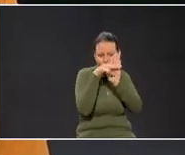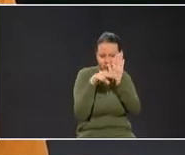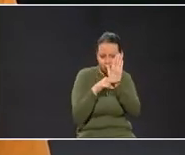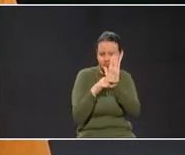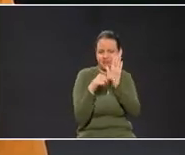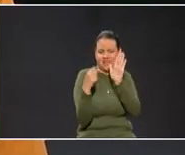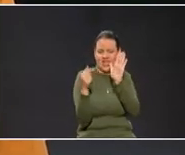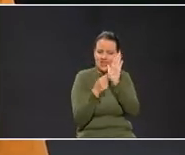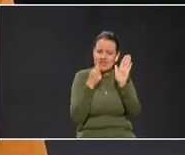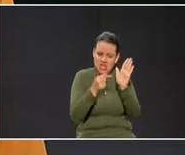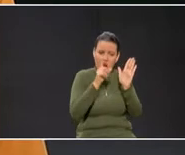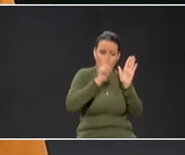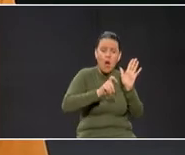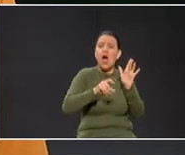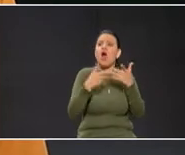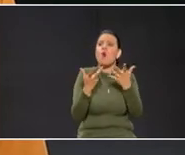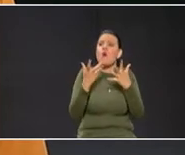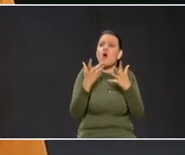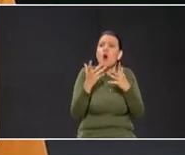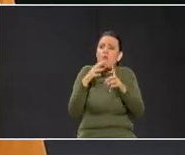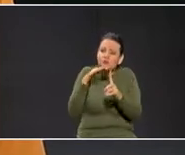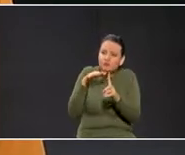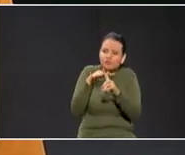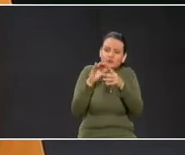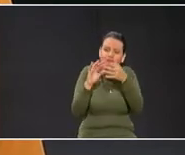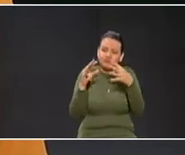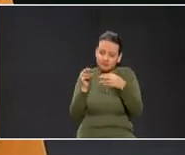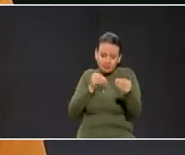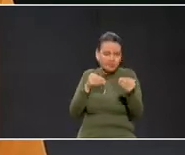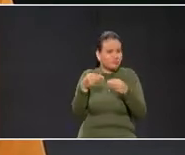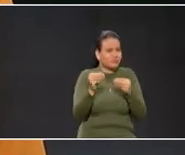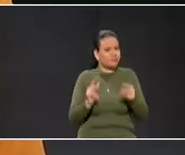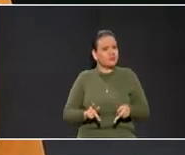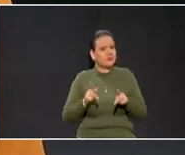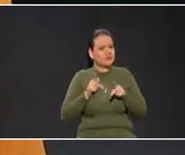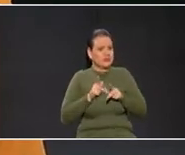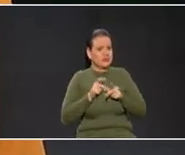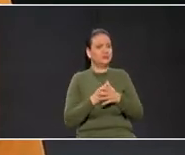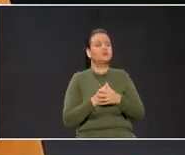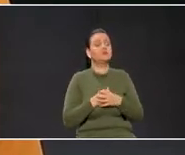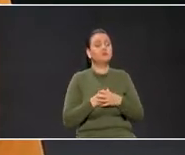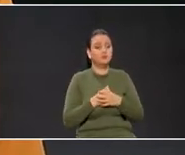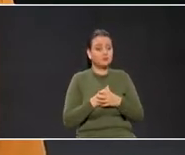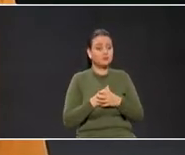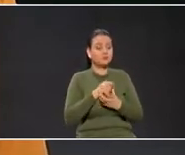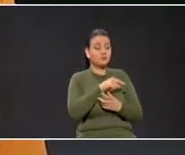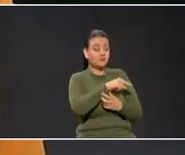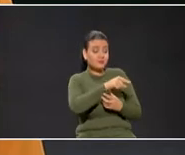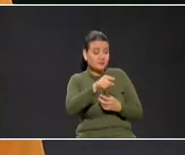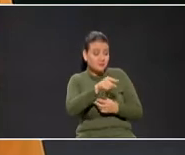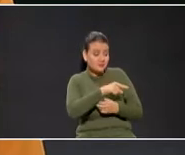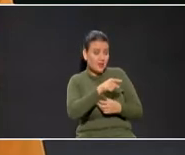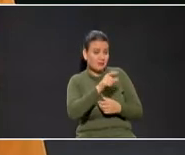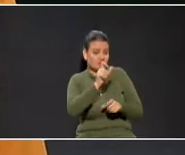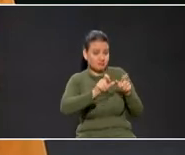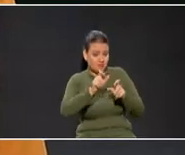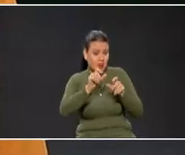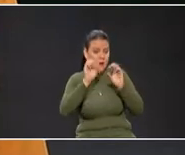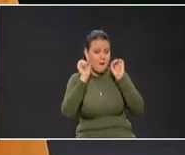y una política redistributiva para que estas personas se puedan vincular al sistema